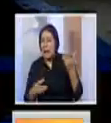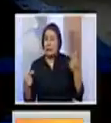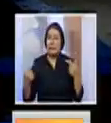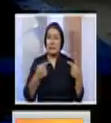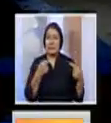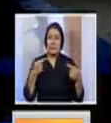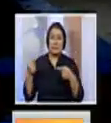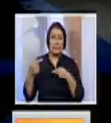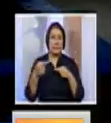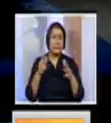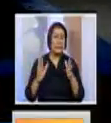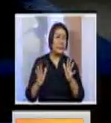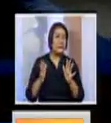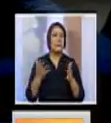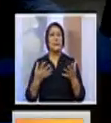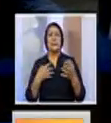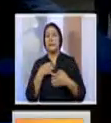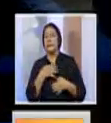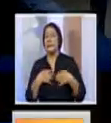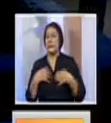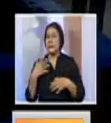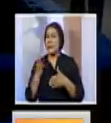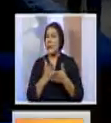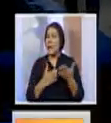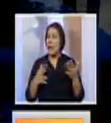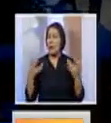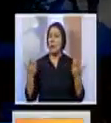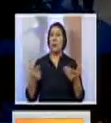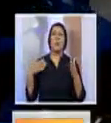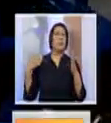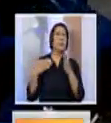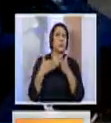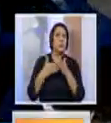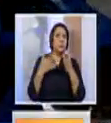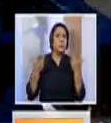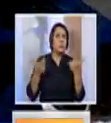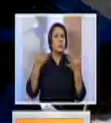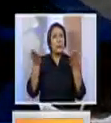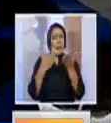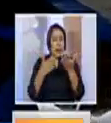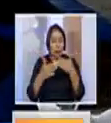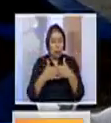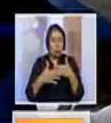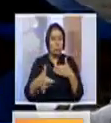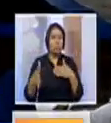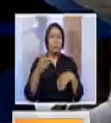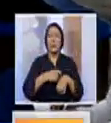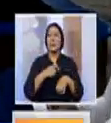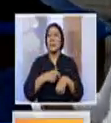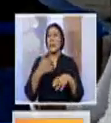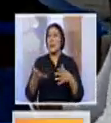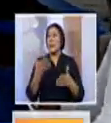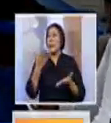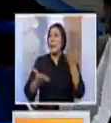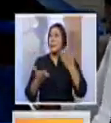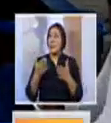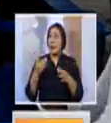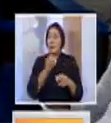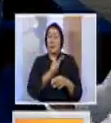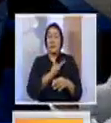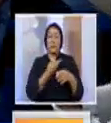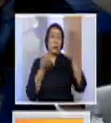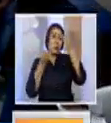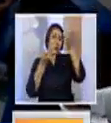hay ciertas amenazas de que pueda pasar algo en las próximas horas. Sin embargo, pues solamente es información que nos